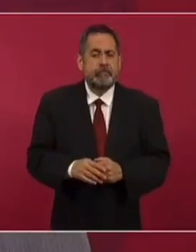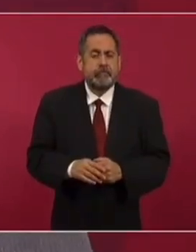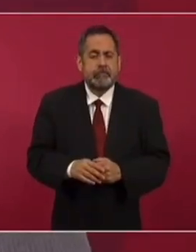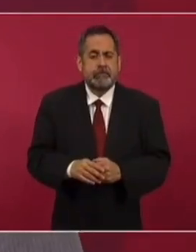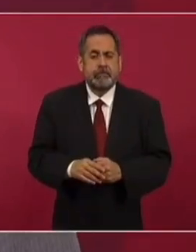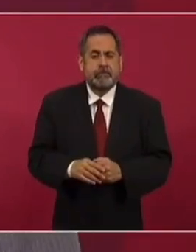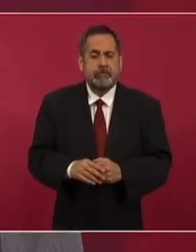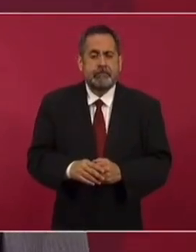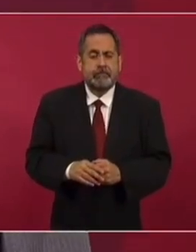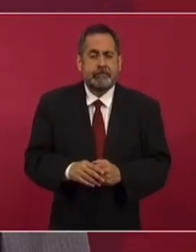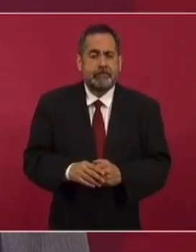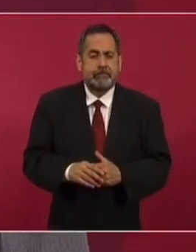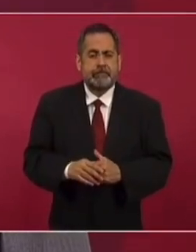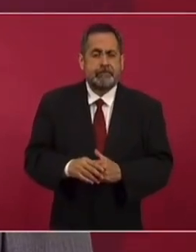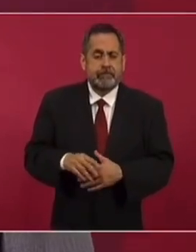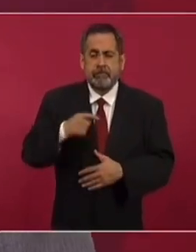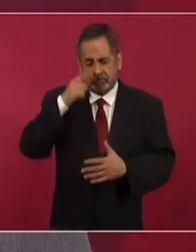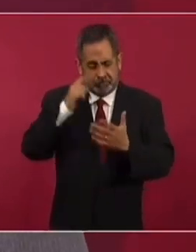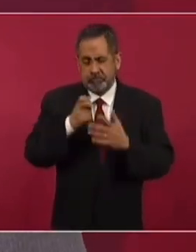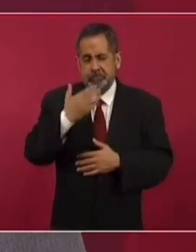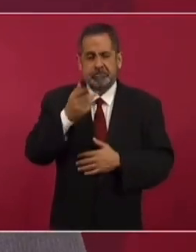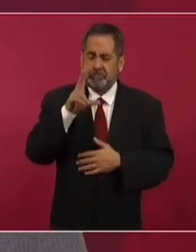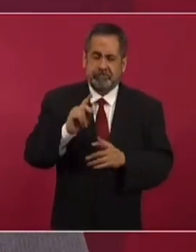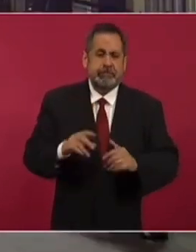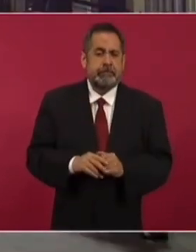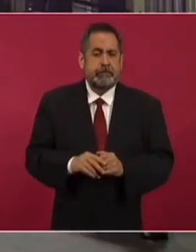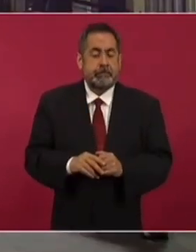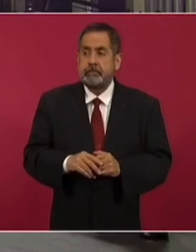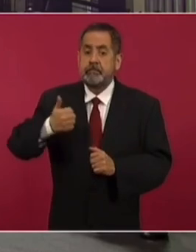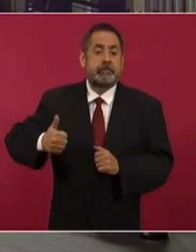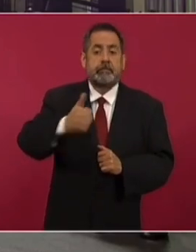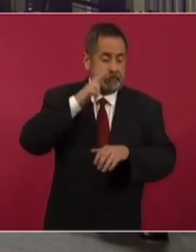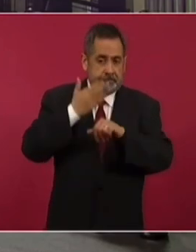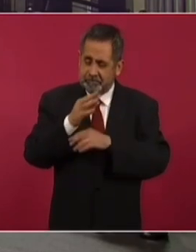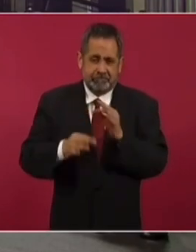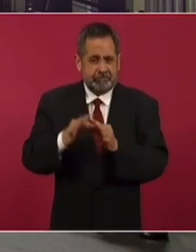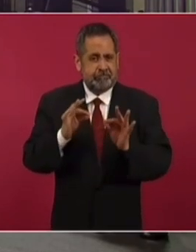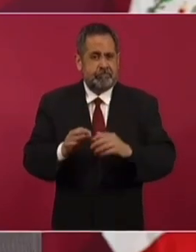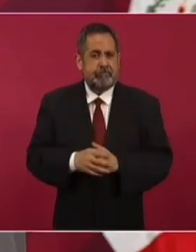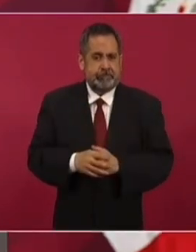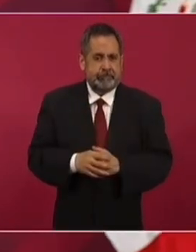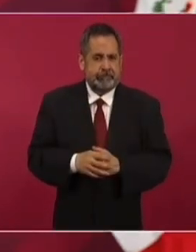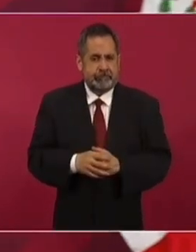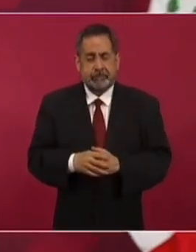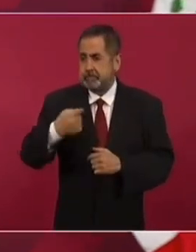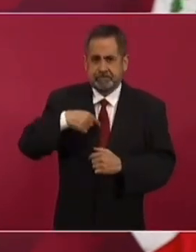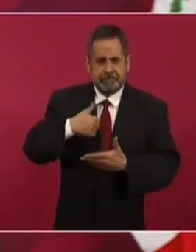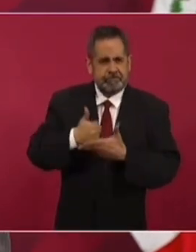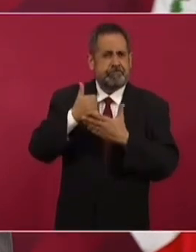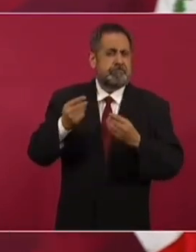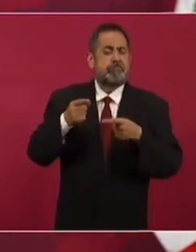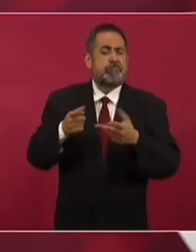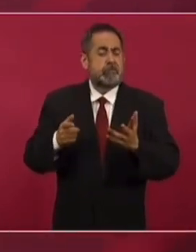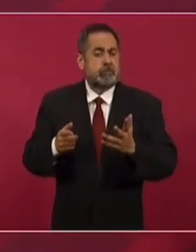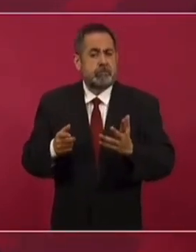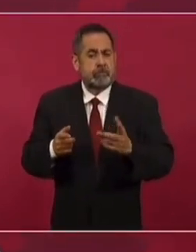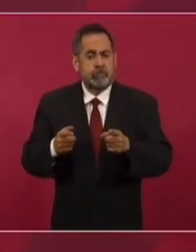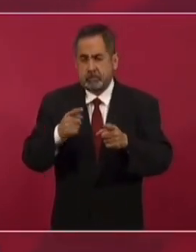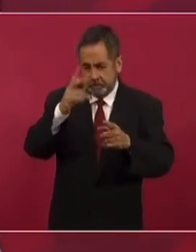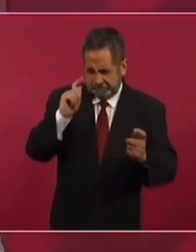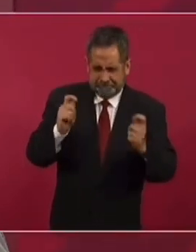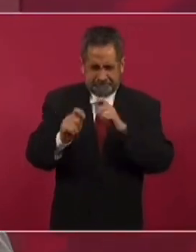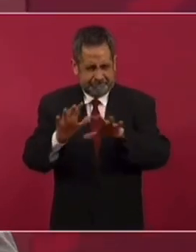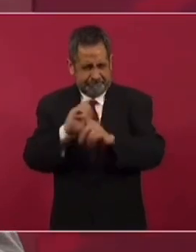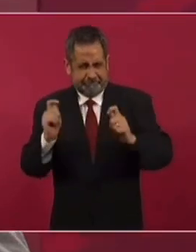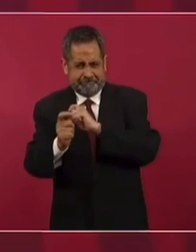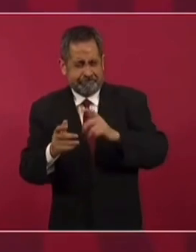nos parecen correctas esas prácticas. Y que cada quien asuma su responsabilidad. Y a nosotros nos ayuda mucho en tiempos de